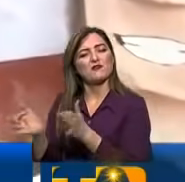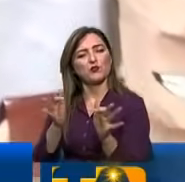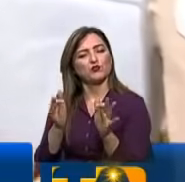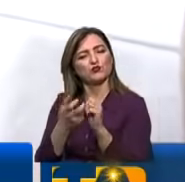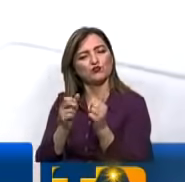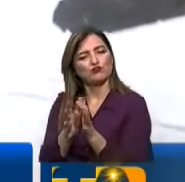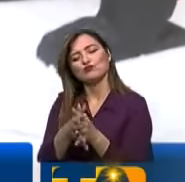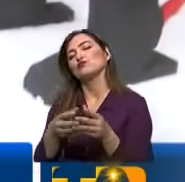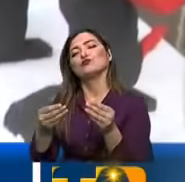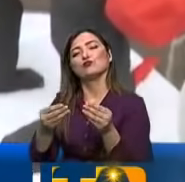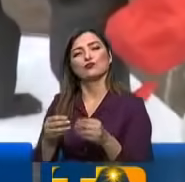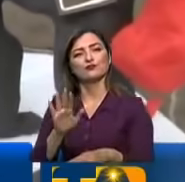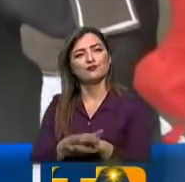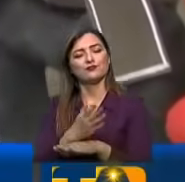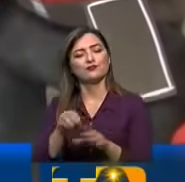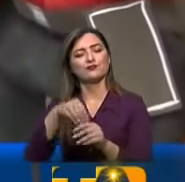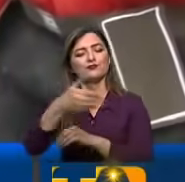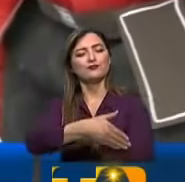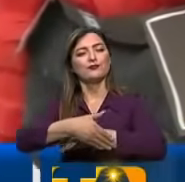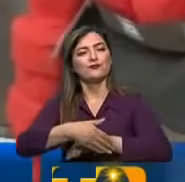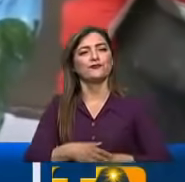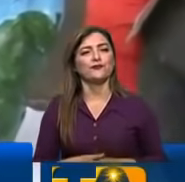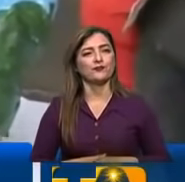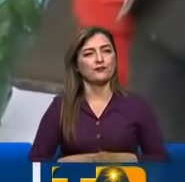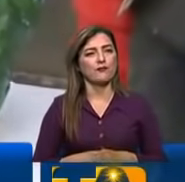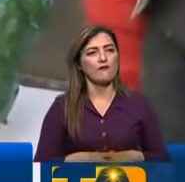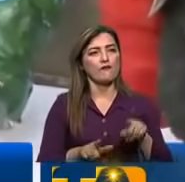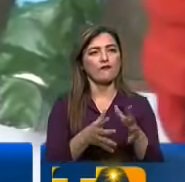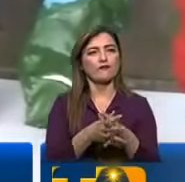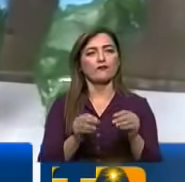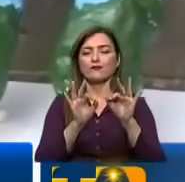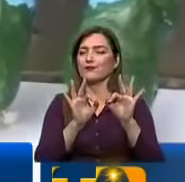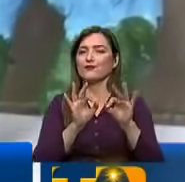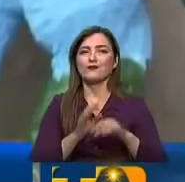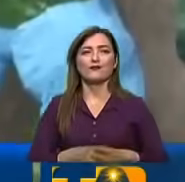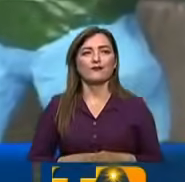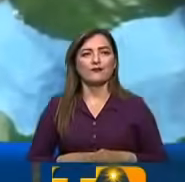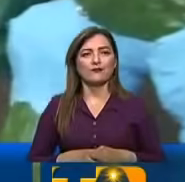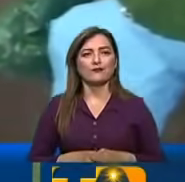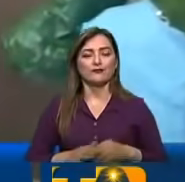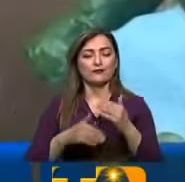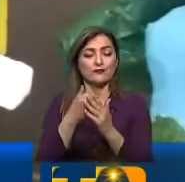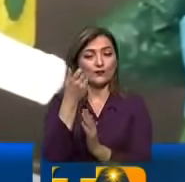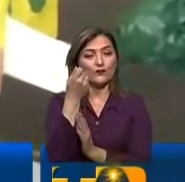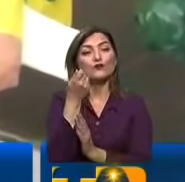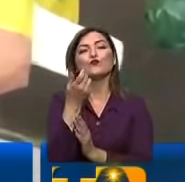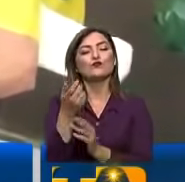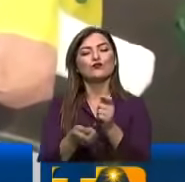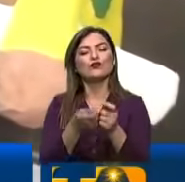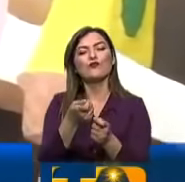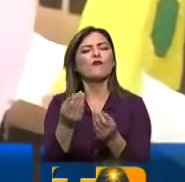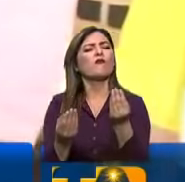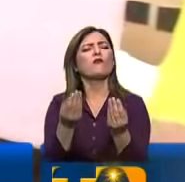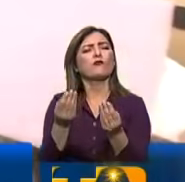resolver la razón, digamos, de estar en la calle. Qué excelente alternativa, y en realidad todos los ingresos que se obtienen de la venta de